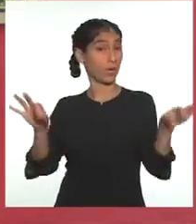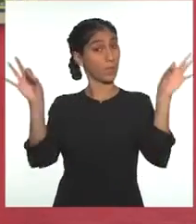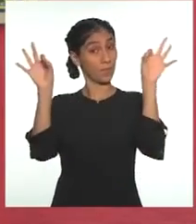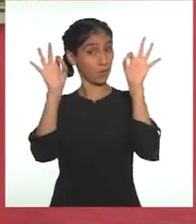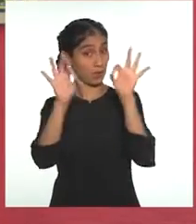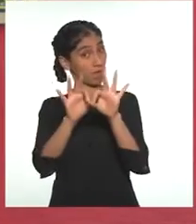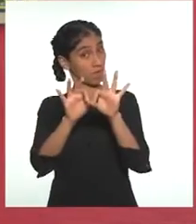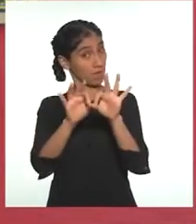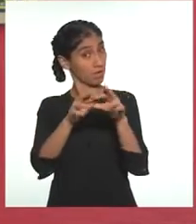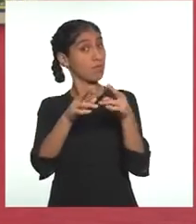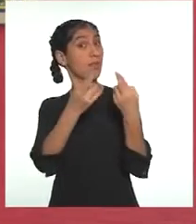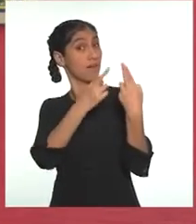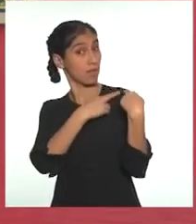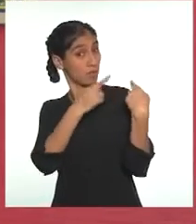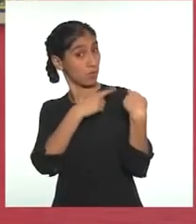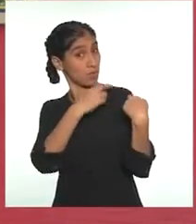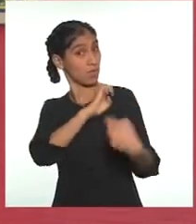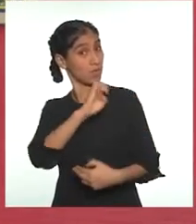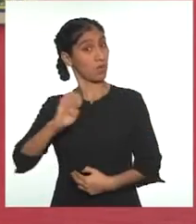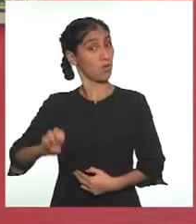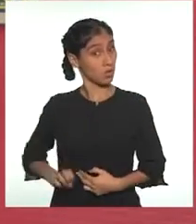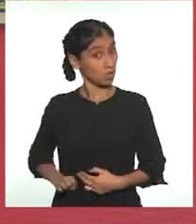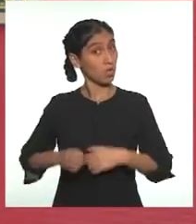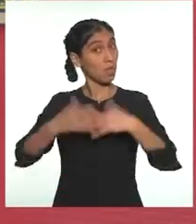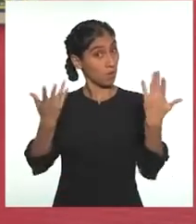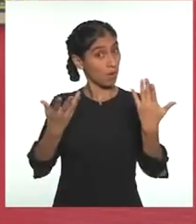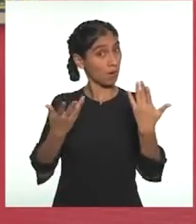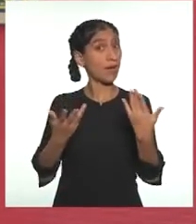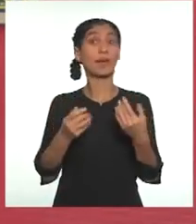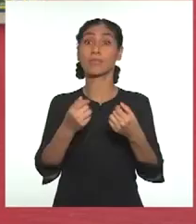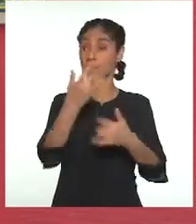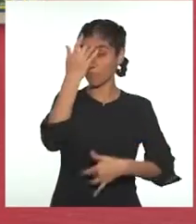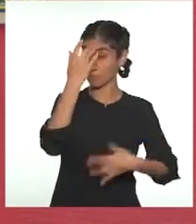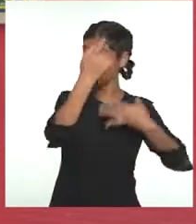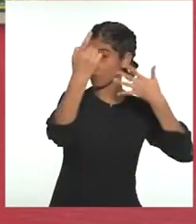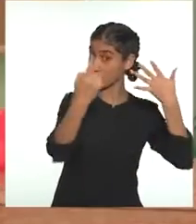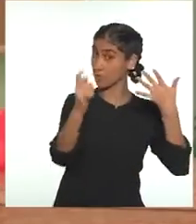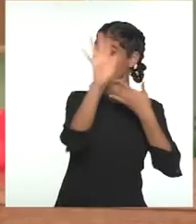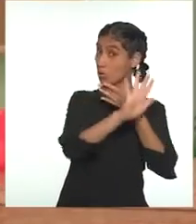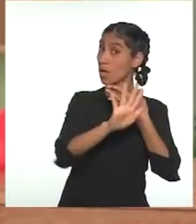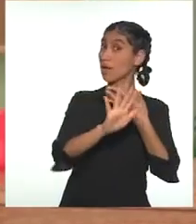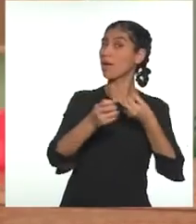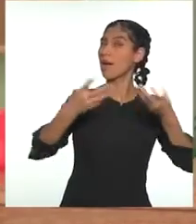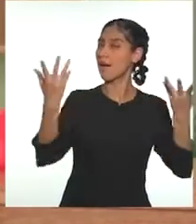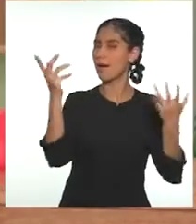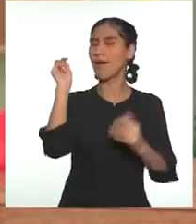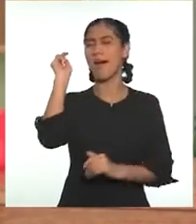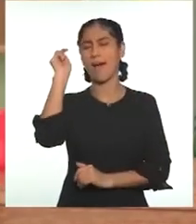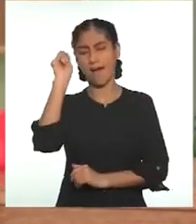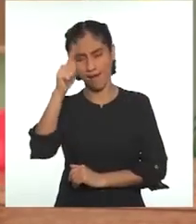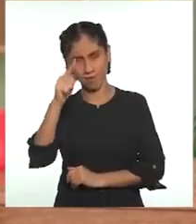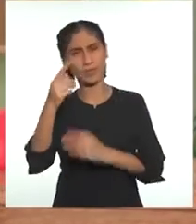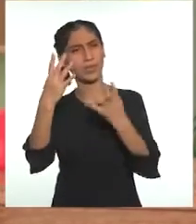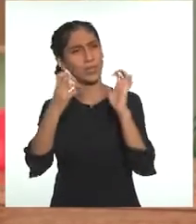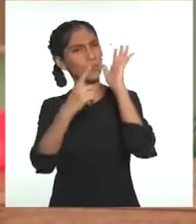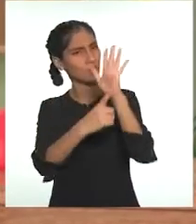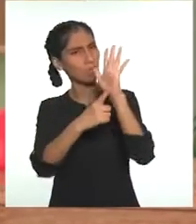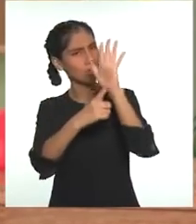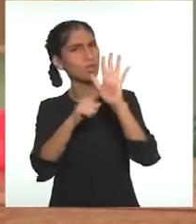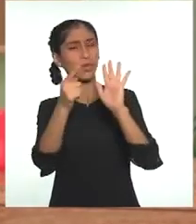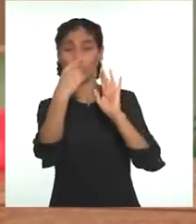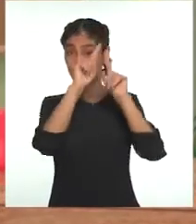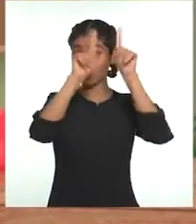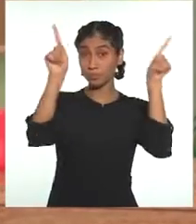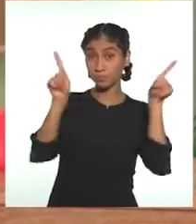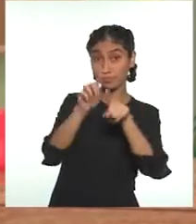¿Cuán importante es el rol del gobierno para la prevención de la proliferación de una pandemia? Ah, justo queríamos compartir